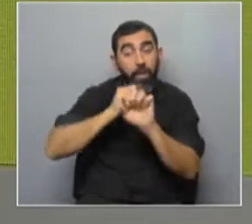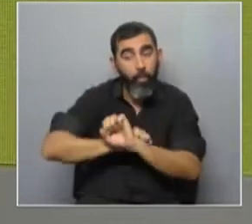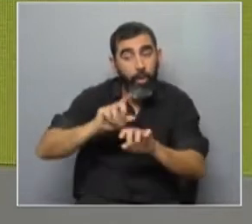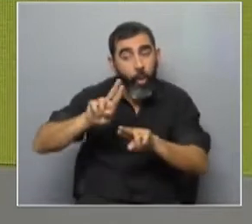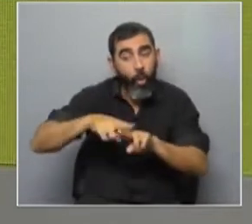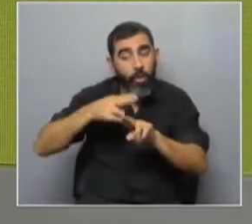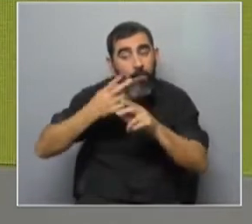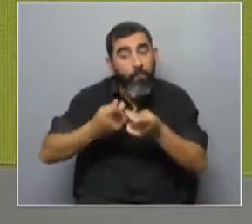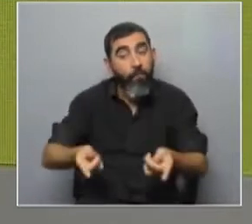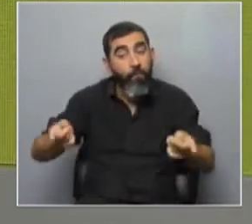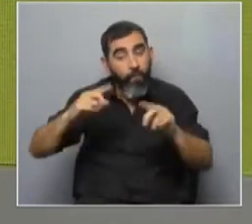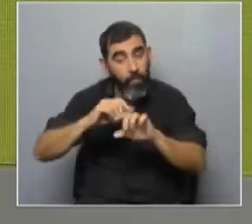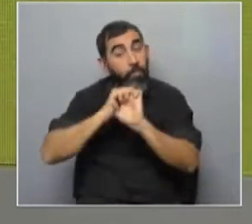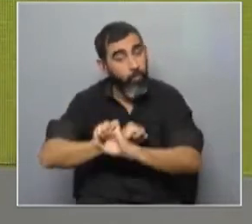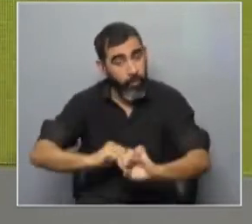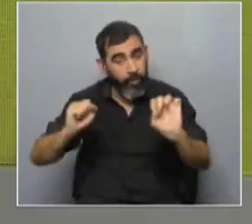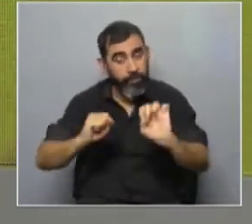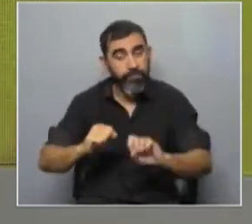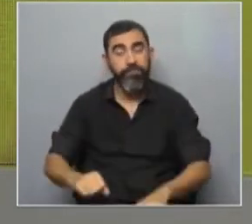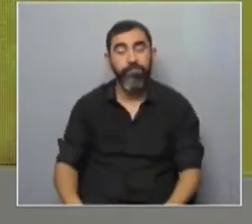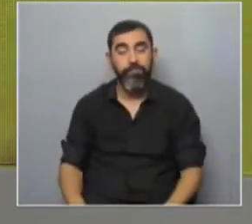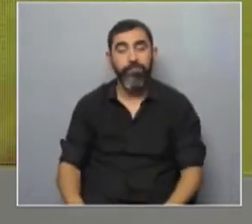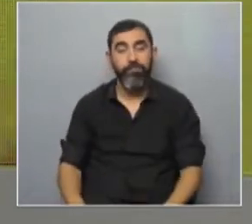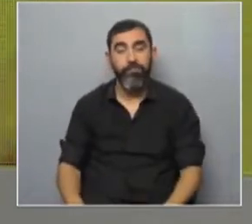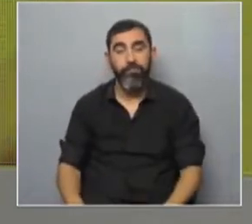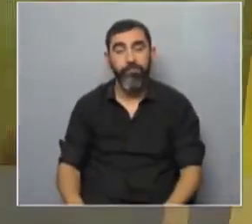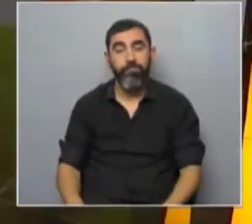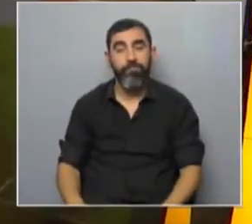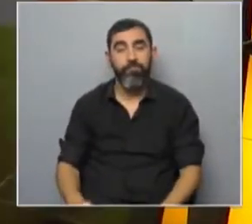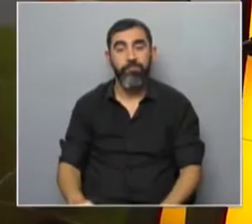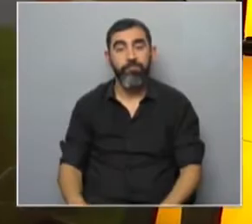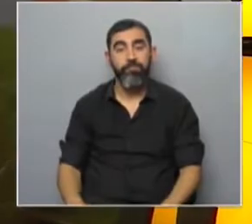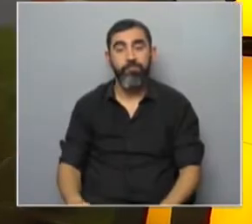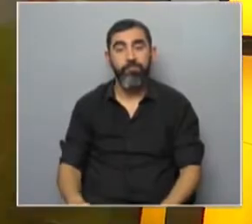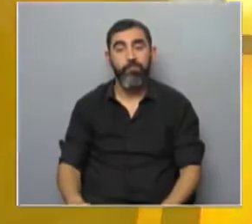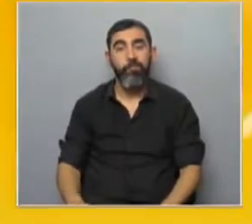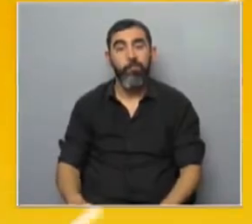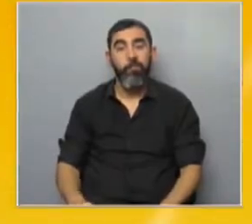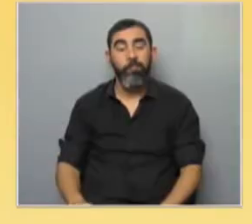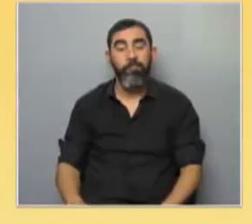y volver a aparecer, así que bueno, lo vemos en la última parte del informe.